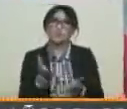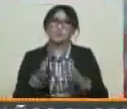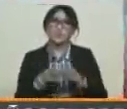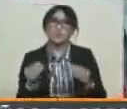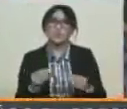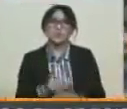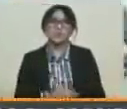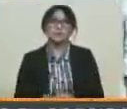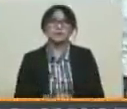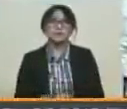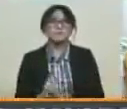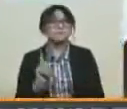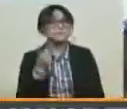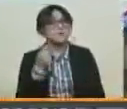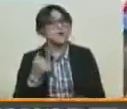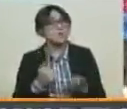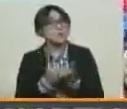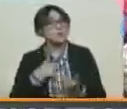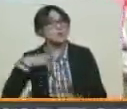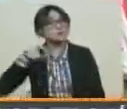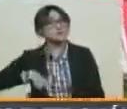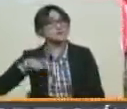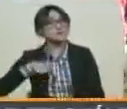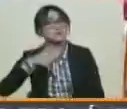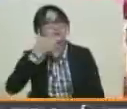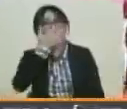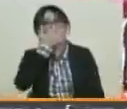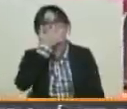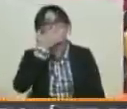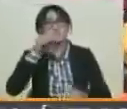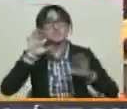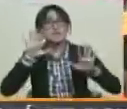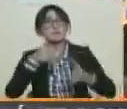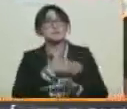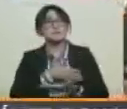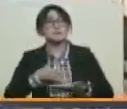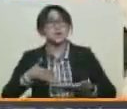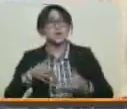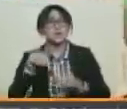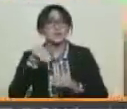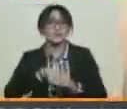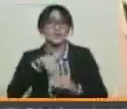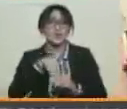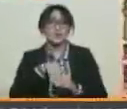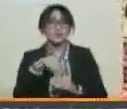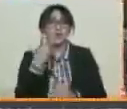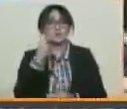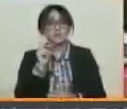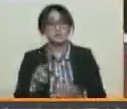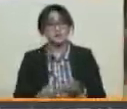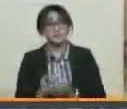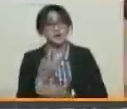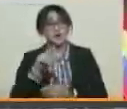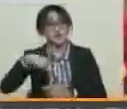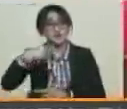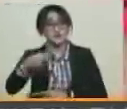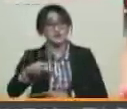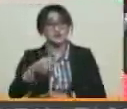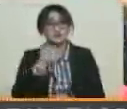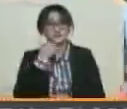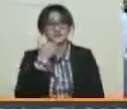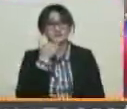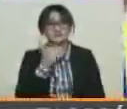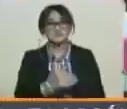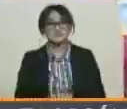Pero el primer apoyo que necesito son 10 millones de votos el 20 de mayo que viene.